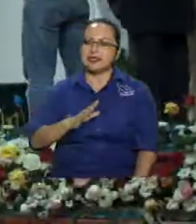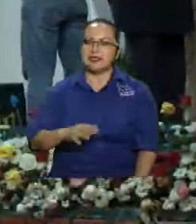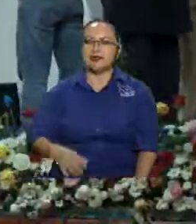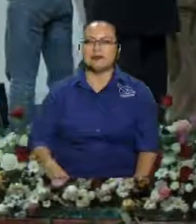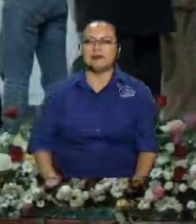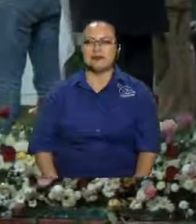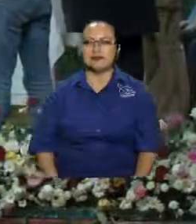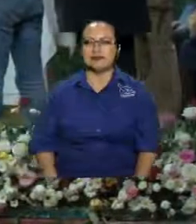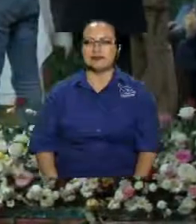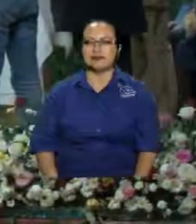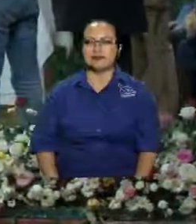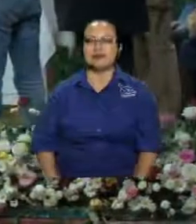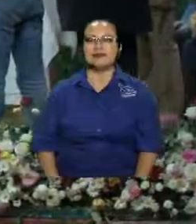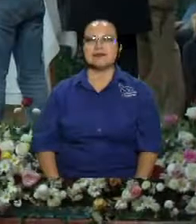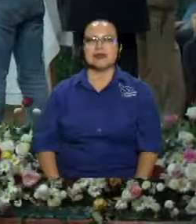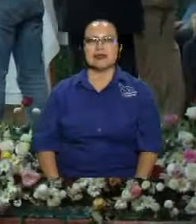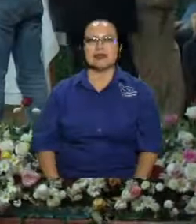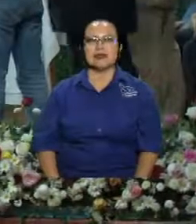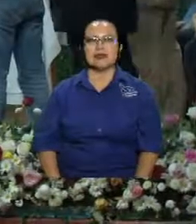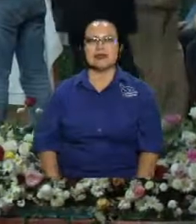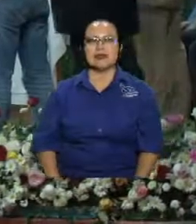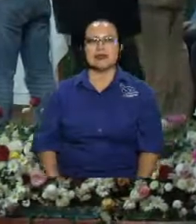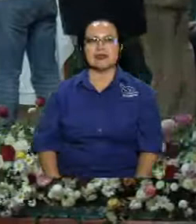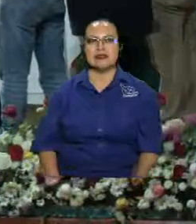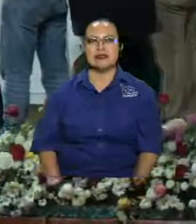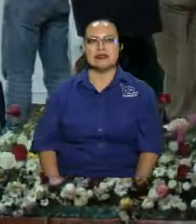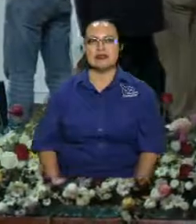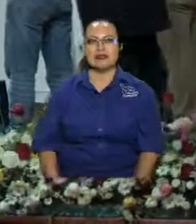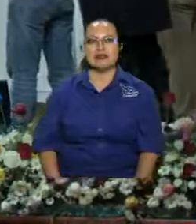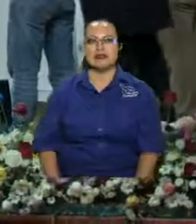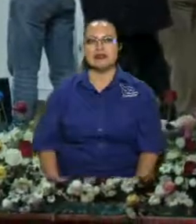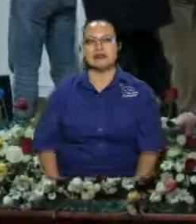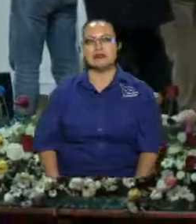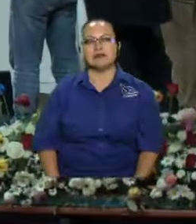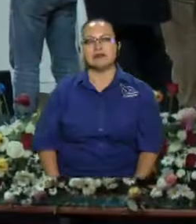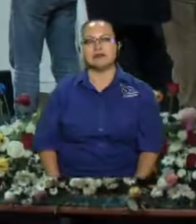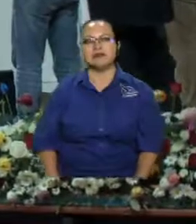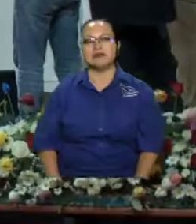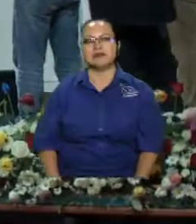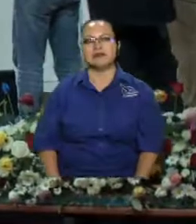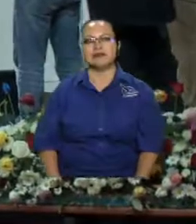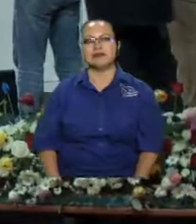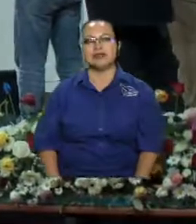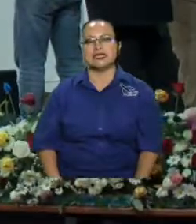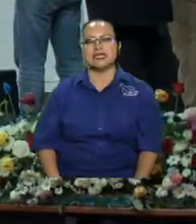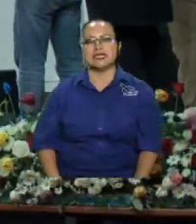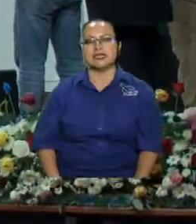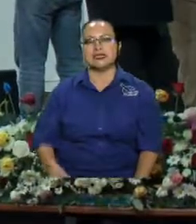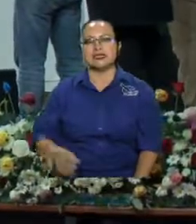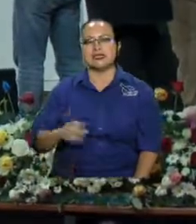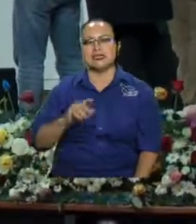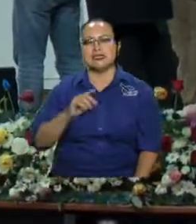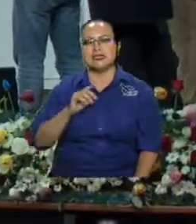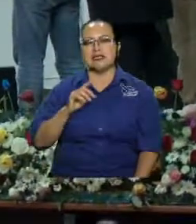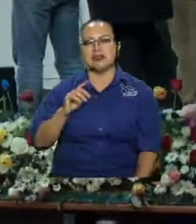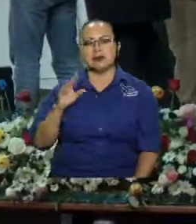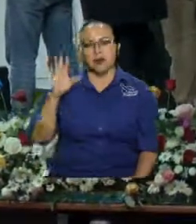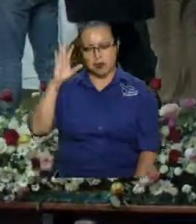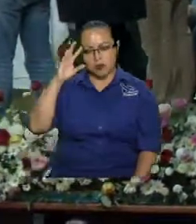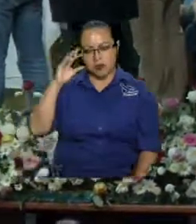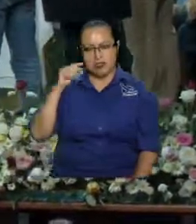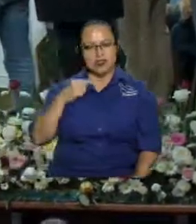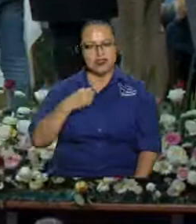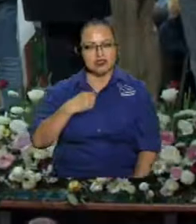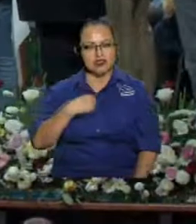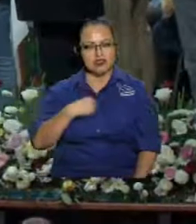Hay que tener... Digamos, ahora, por eso fue yo le dije al chef que muchas gracias, pero no.